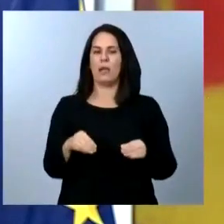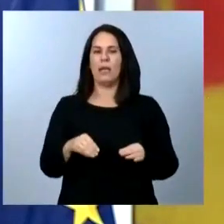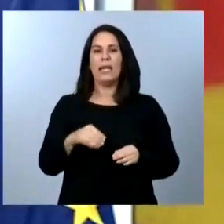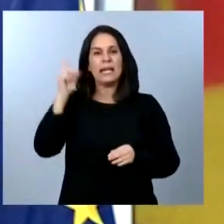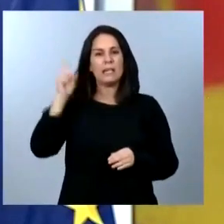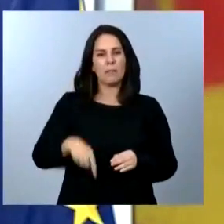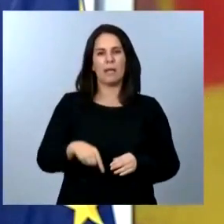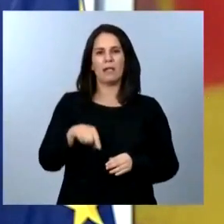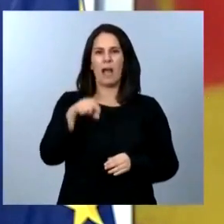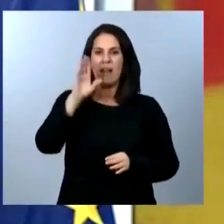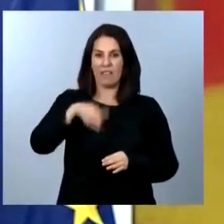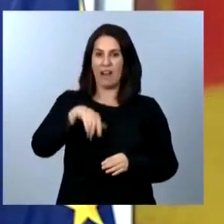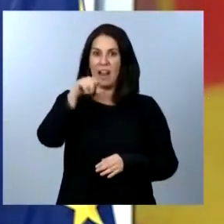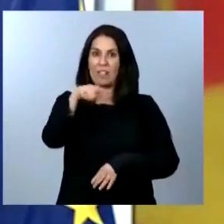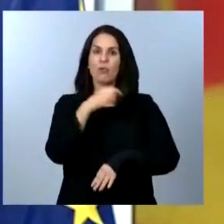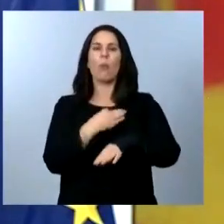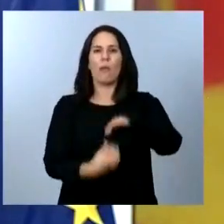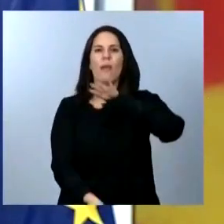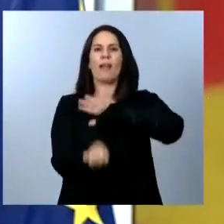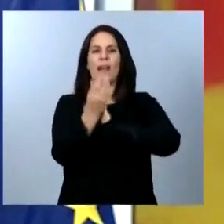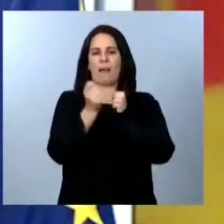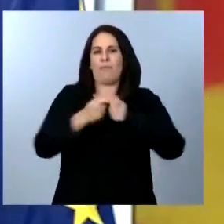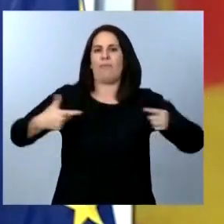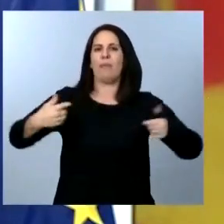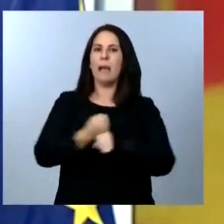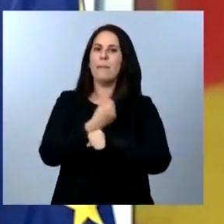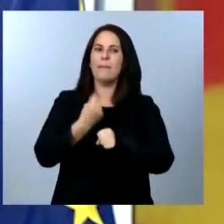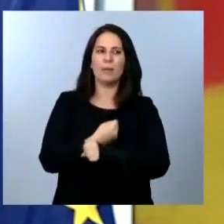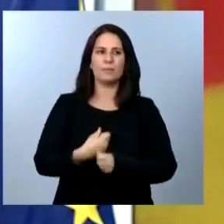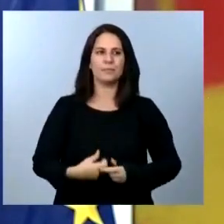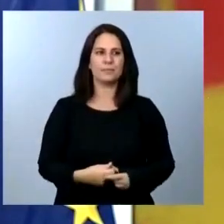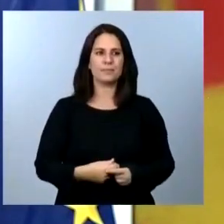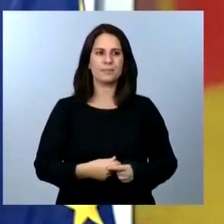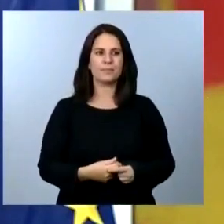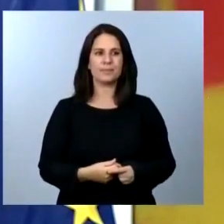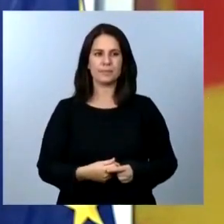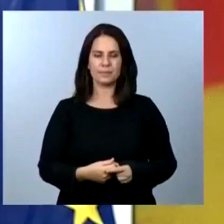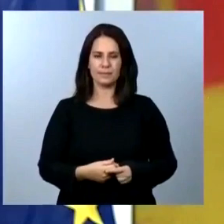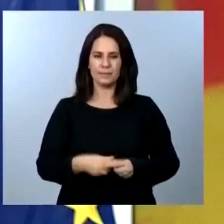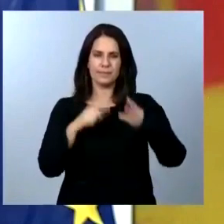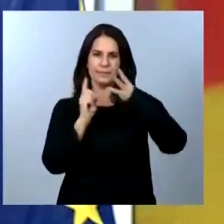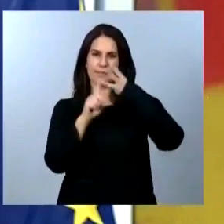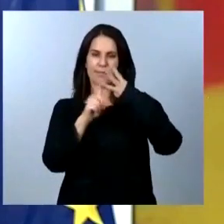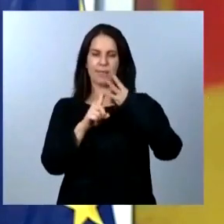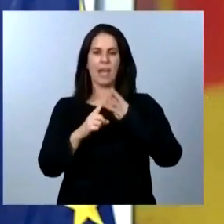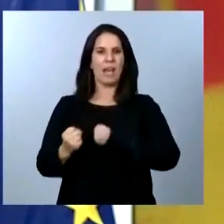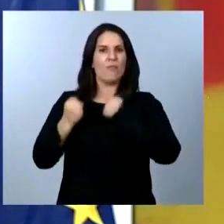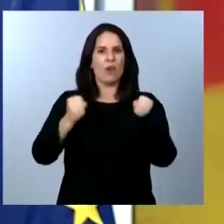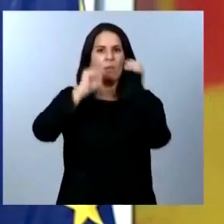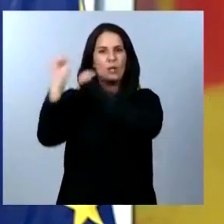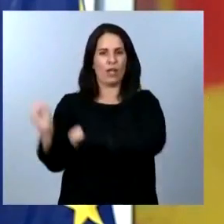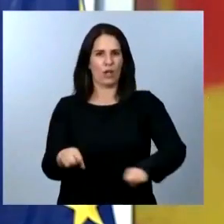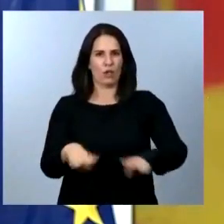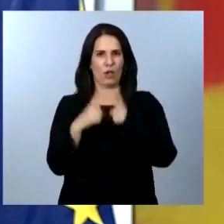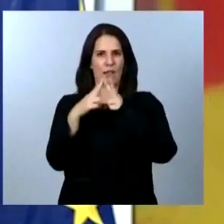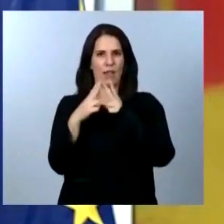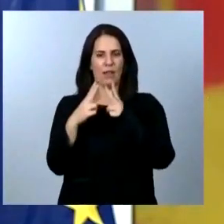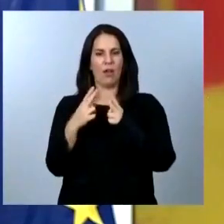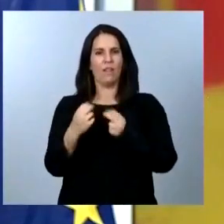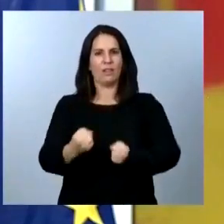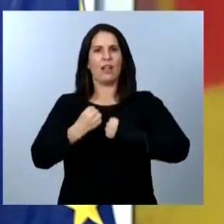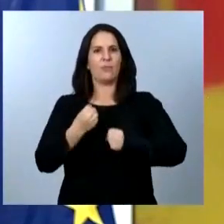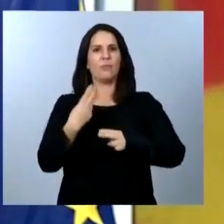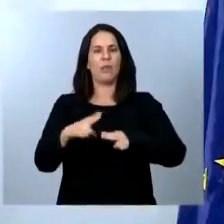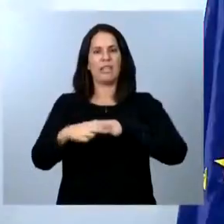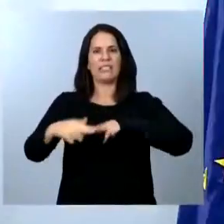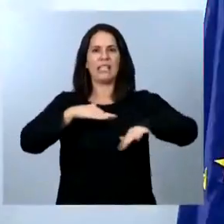la creación de empleo. En tercer lugar, el refuerzo de la protección social. Fortalecemos las políticas activas de empleo con 2.000 millones